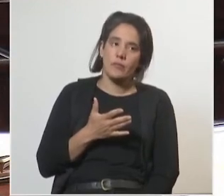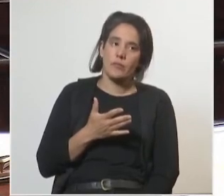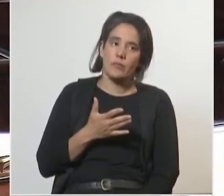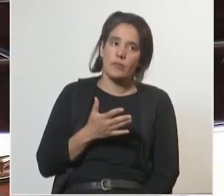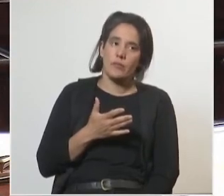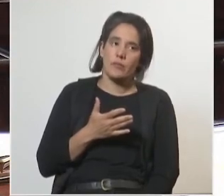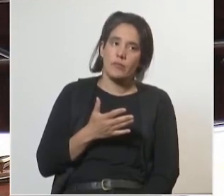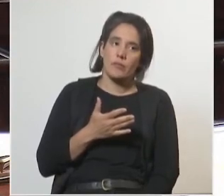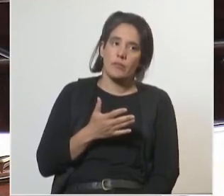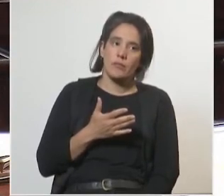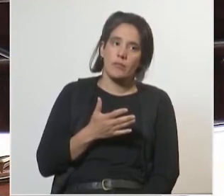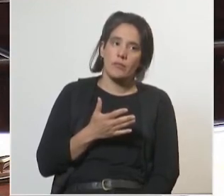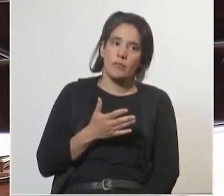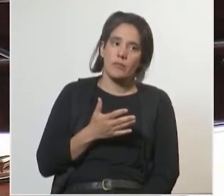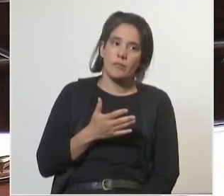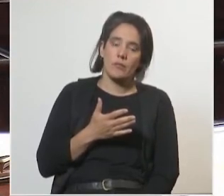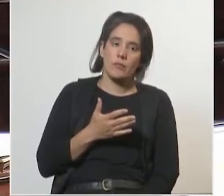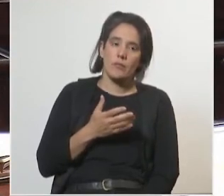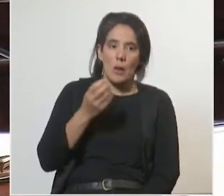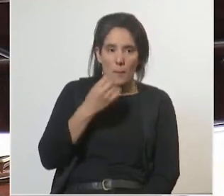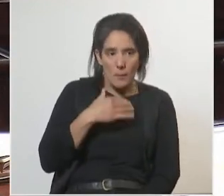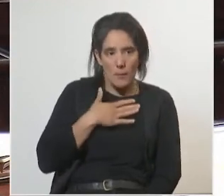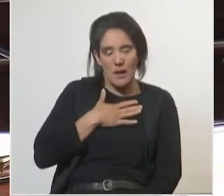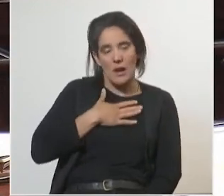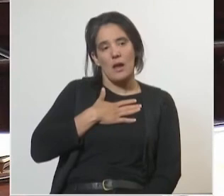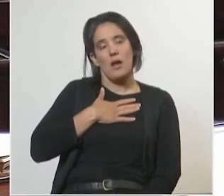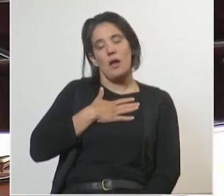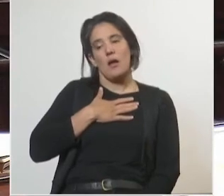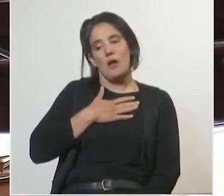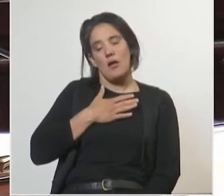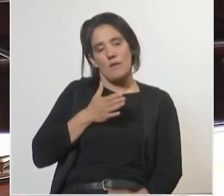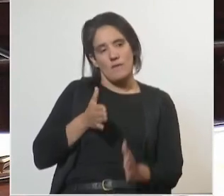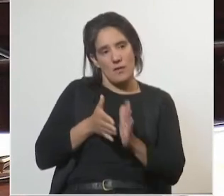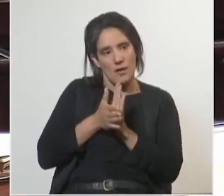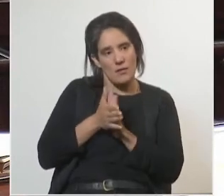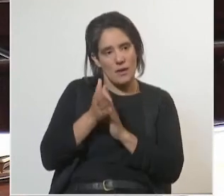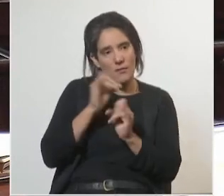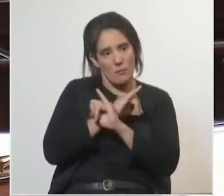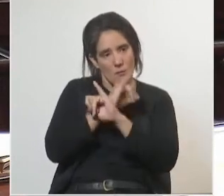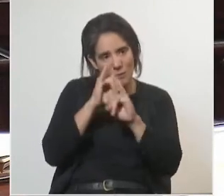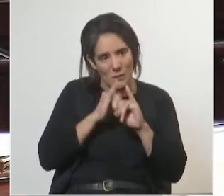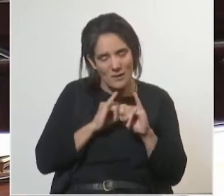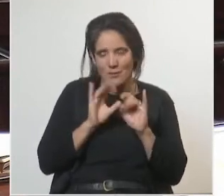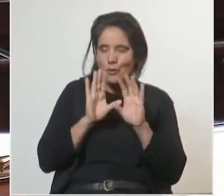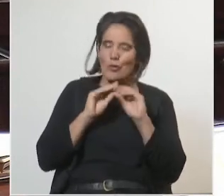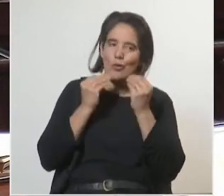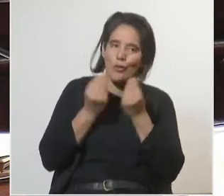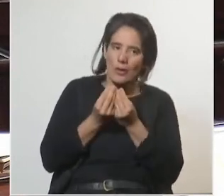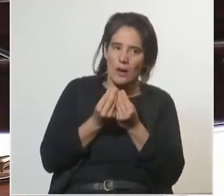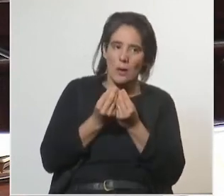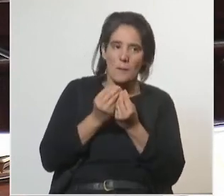para la pacificación final del país,